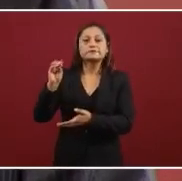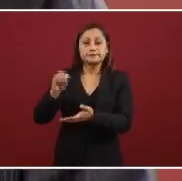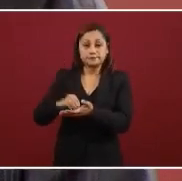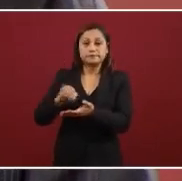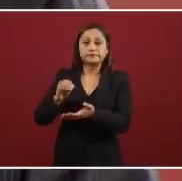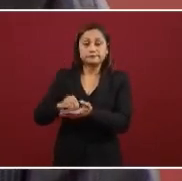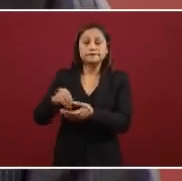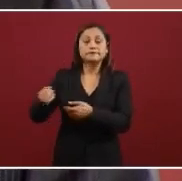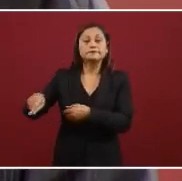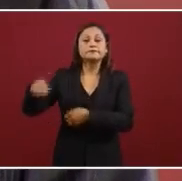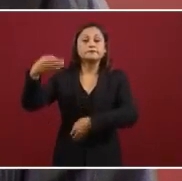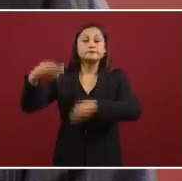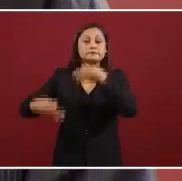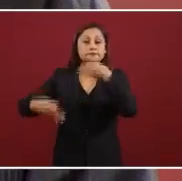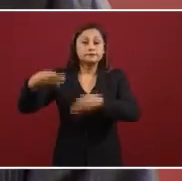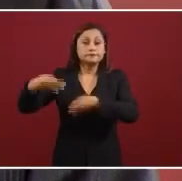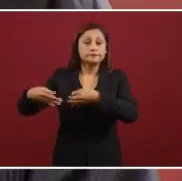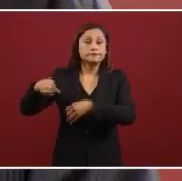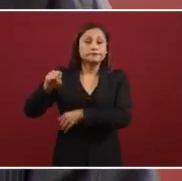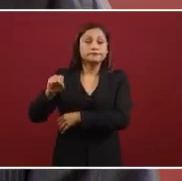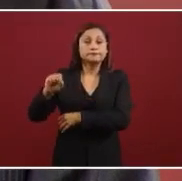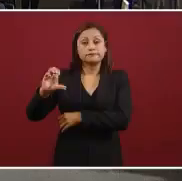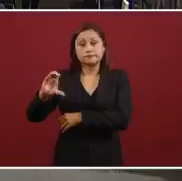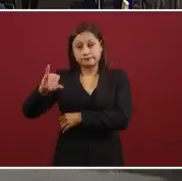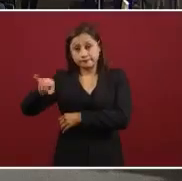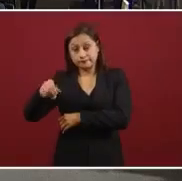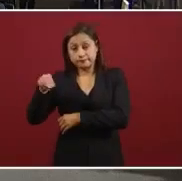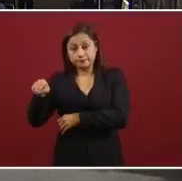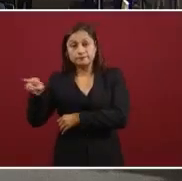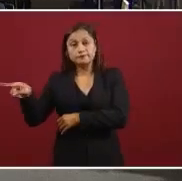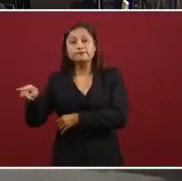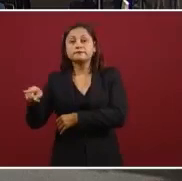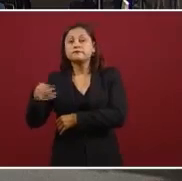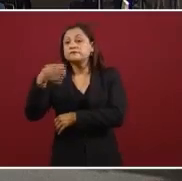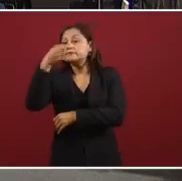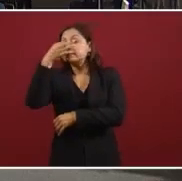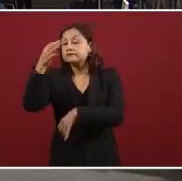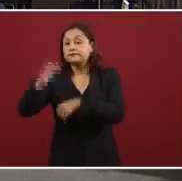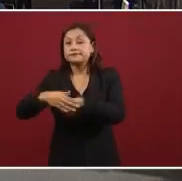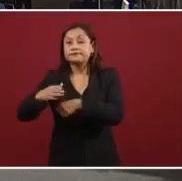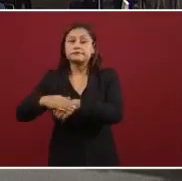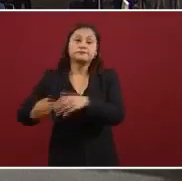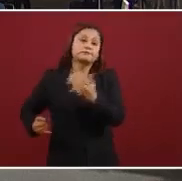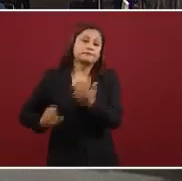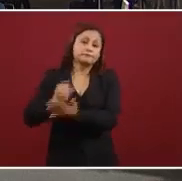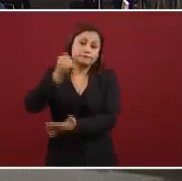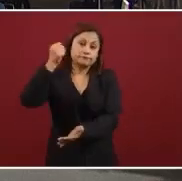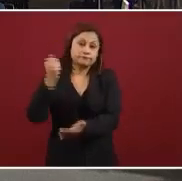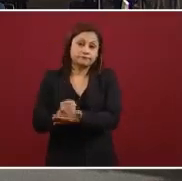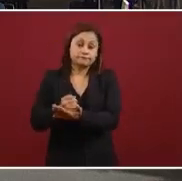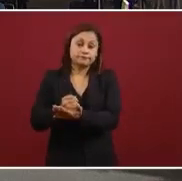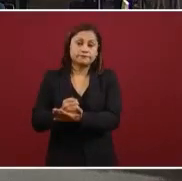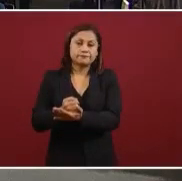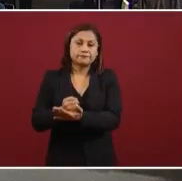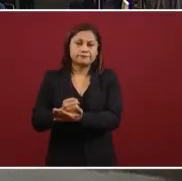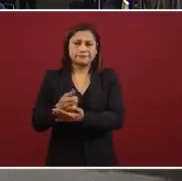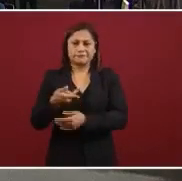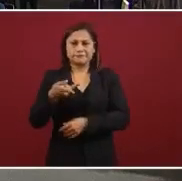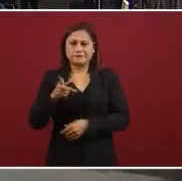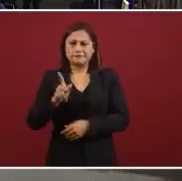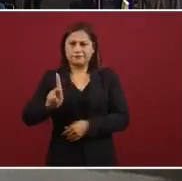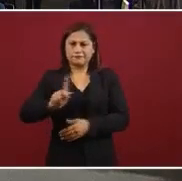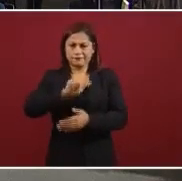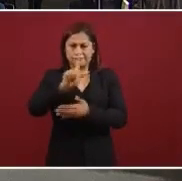por resolverse en el Poder Judicial, pero no hay legalmente nada.